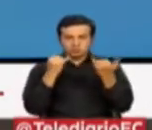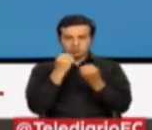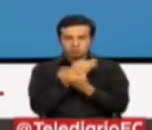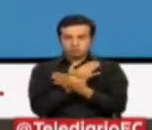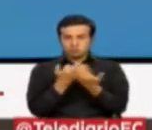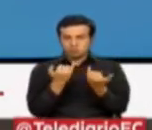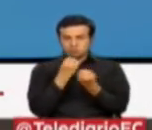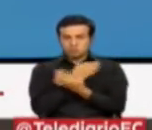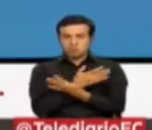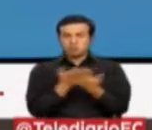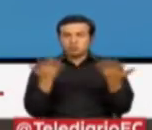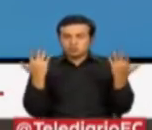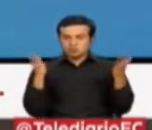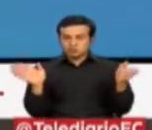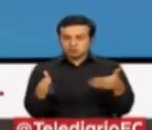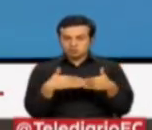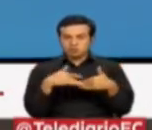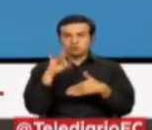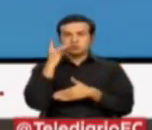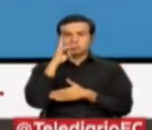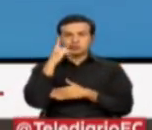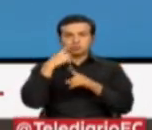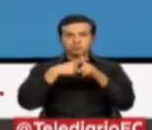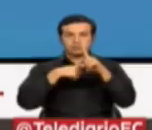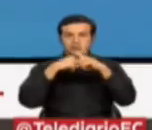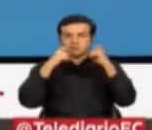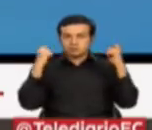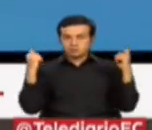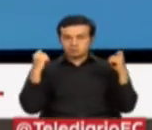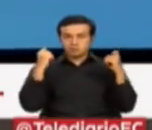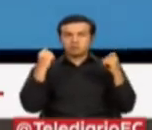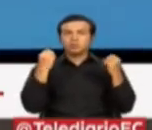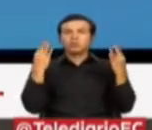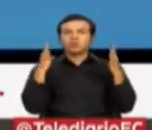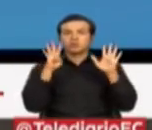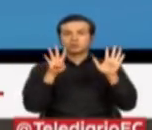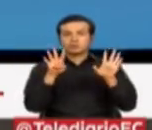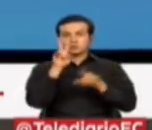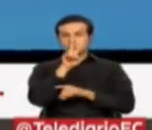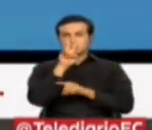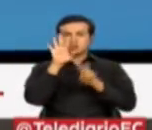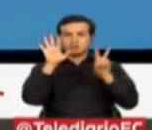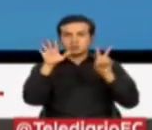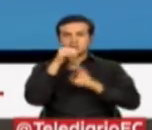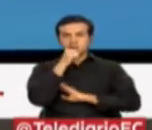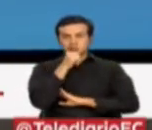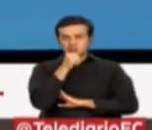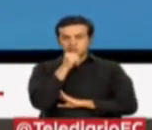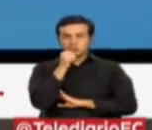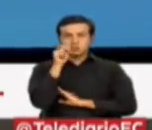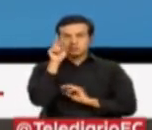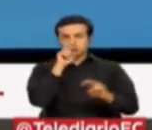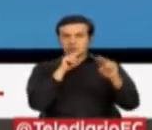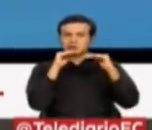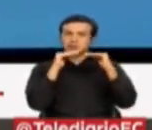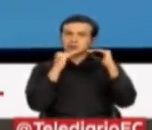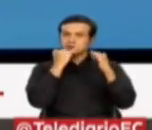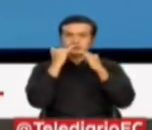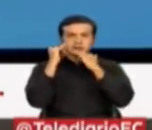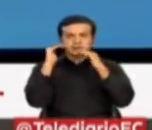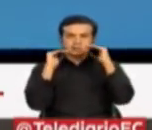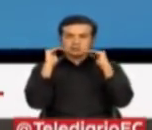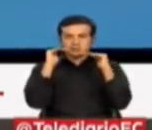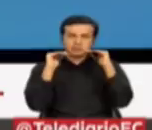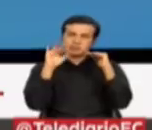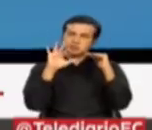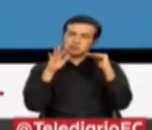revisar hoy fue cerrada el 18 de marzo a una muestra de 927 entrevistas. Esto nos permite tener un margen de error de